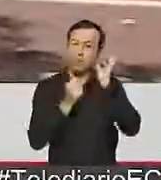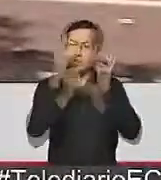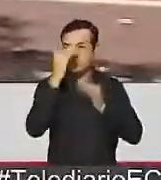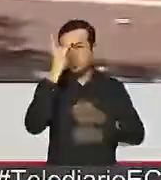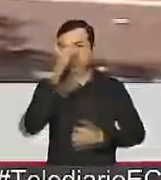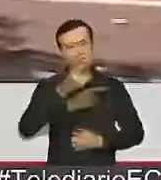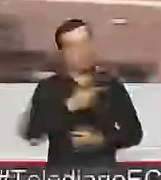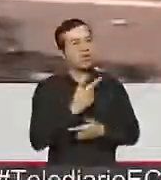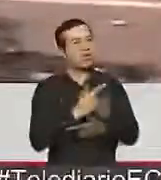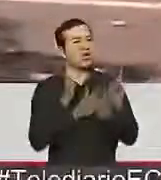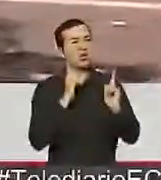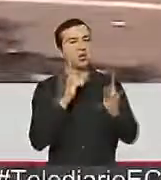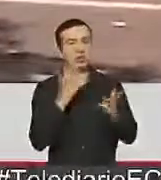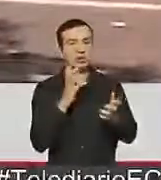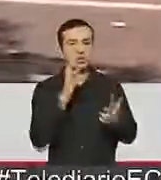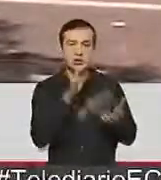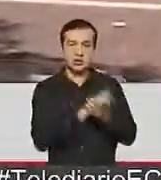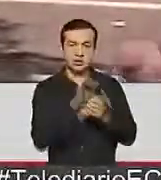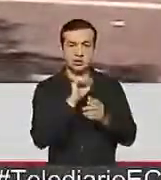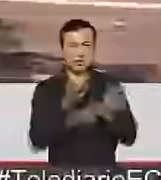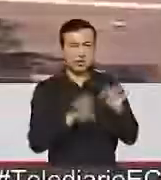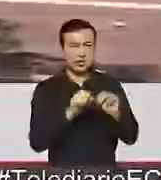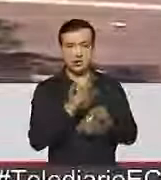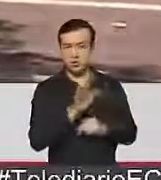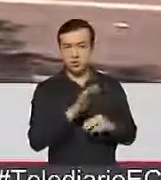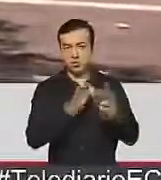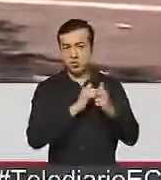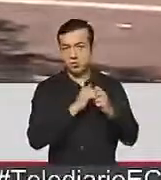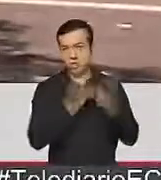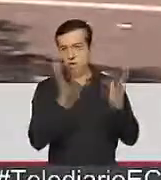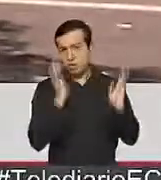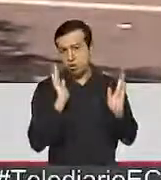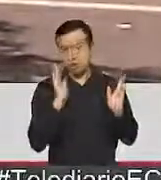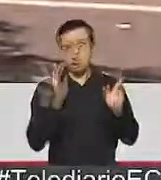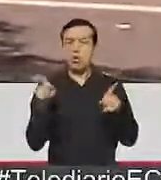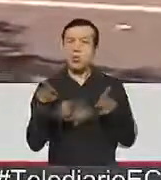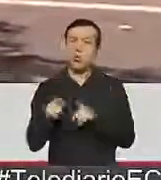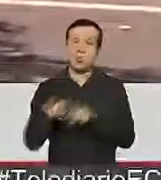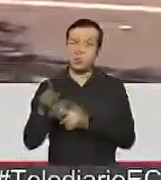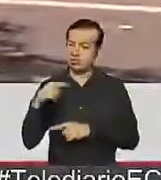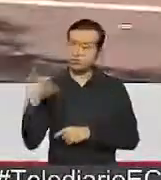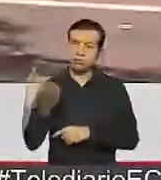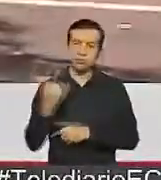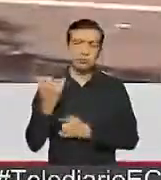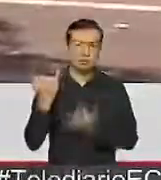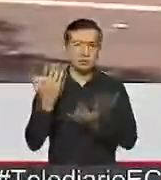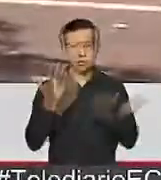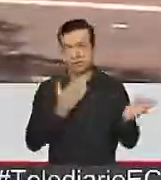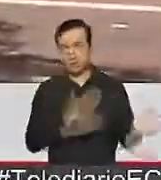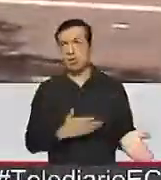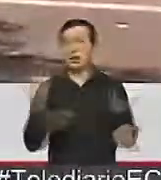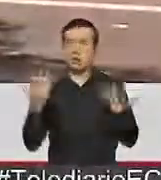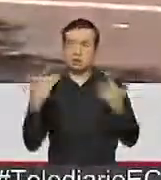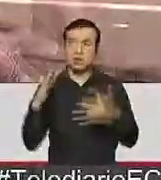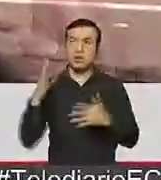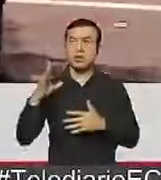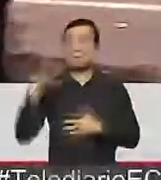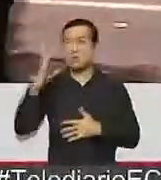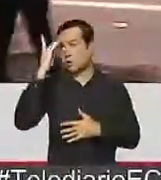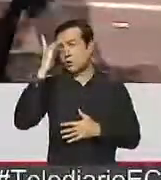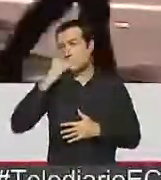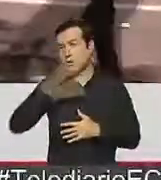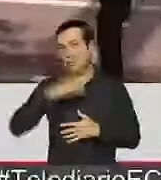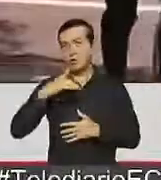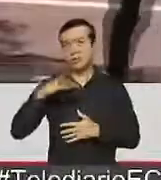con total libertad entre casarse o unirse de hecho sin ningún tipo de discriminación, lo mismo va a pasar con nosotros. Ya desde ahora vamos a poder elegir sin